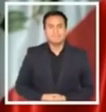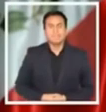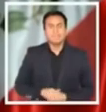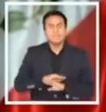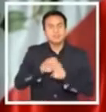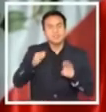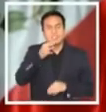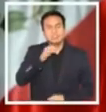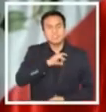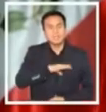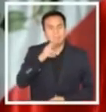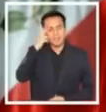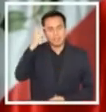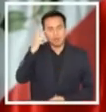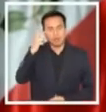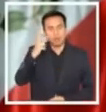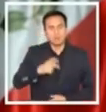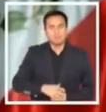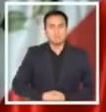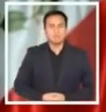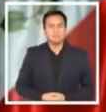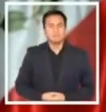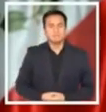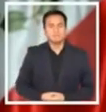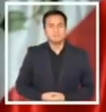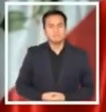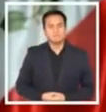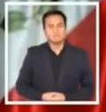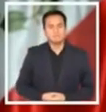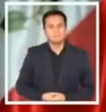Termino diciendo que Chile y México están